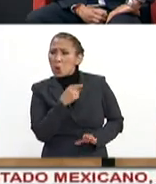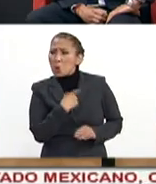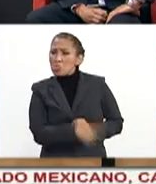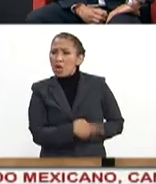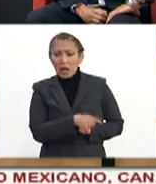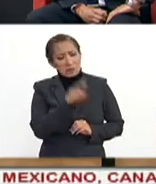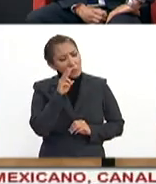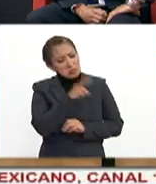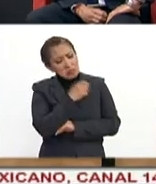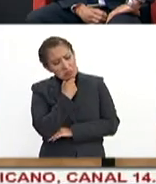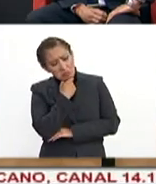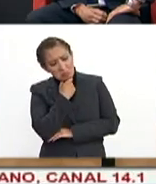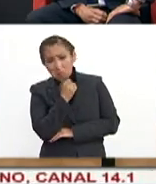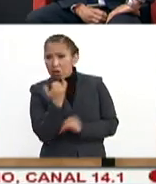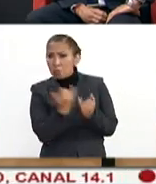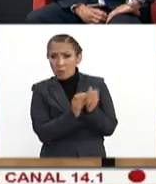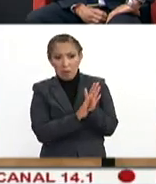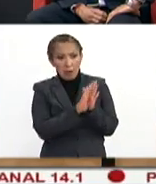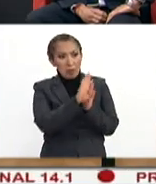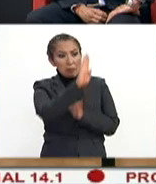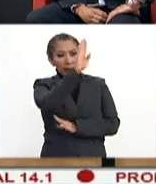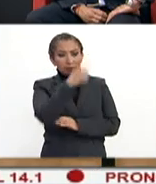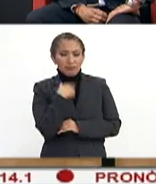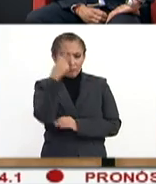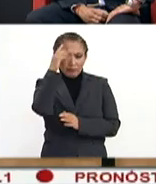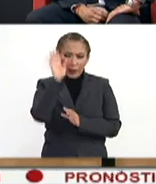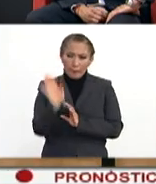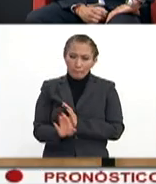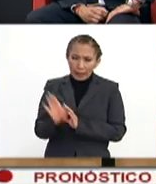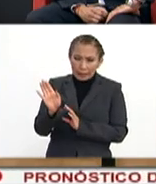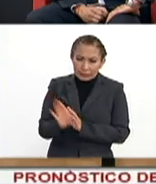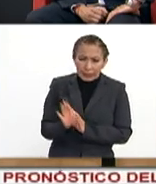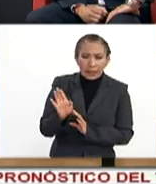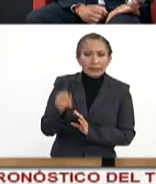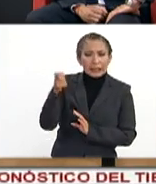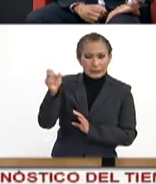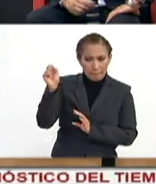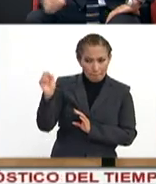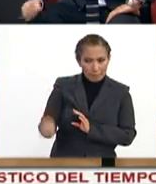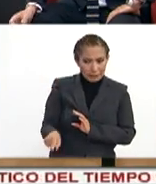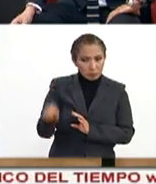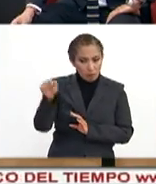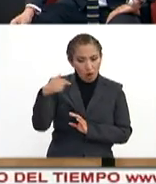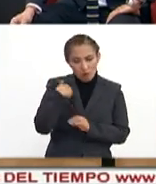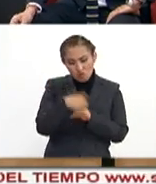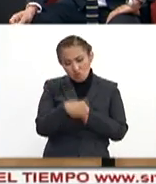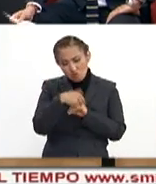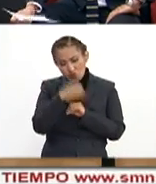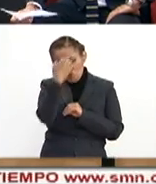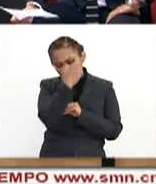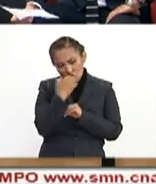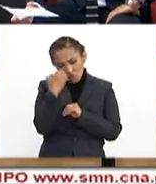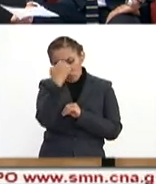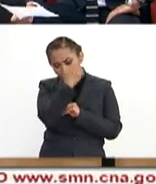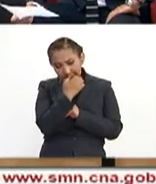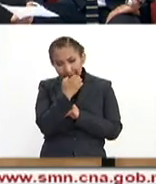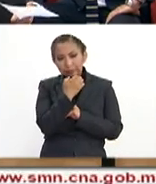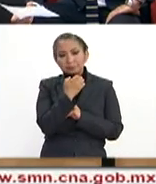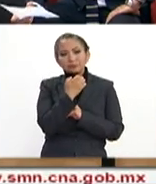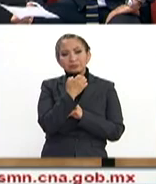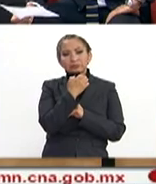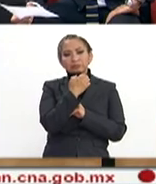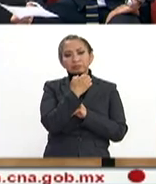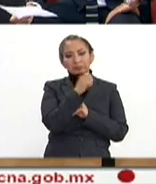estadística. hecho, si no me equivoco, es en esta misma medición